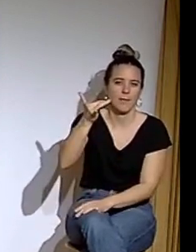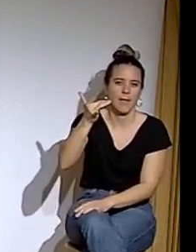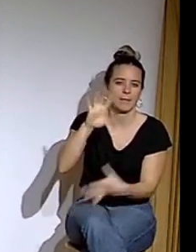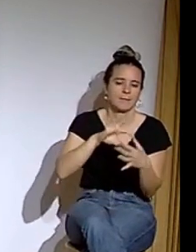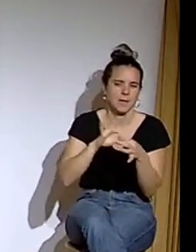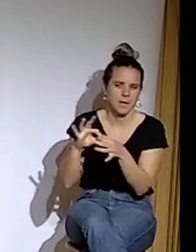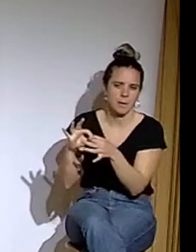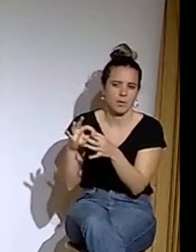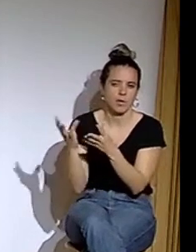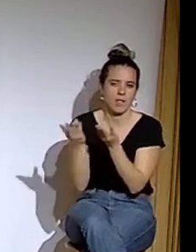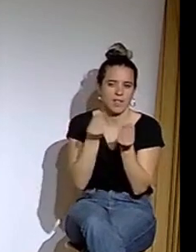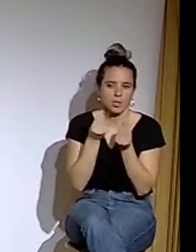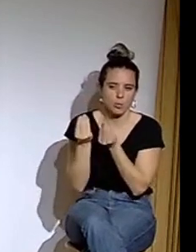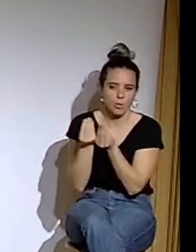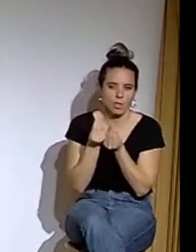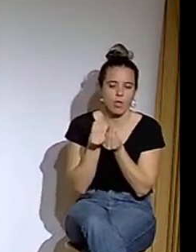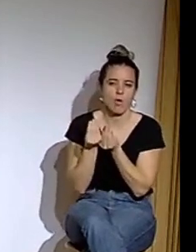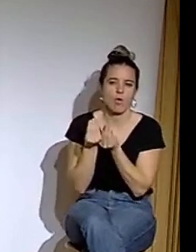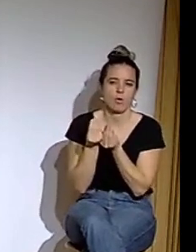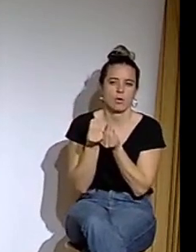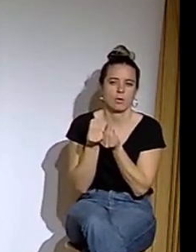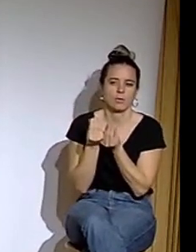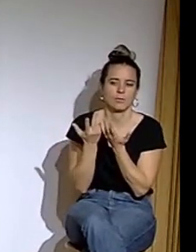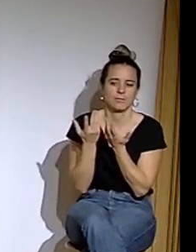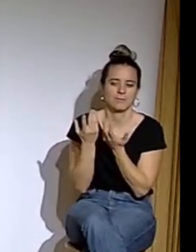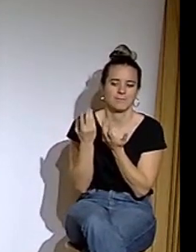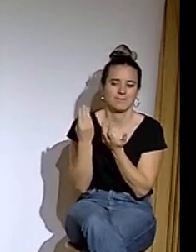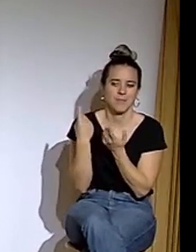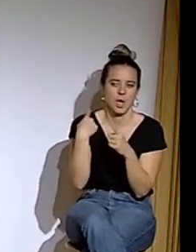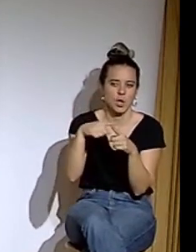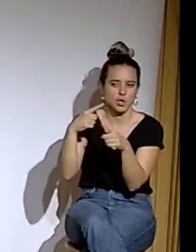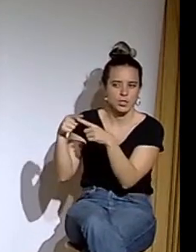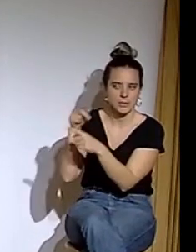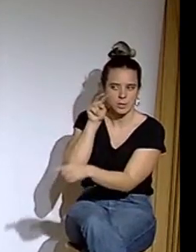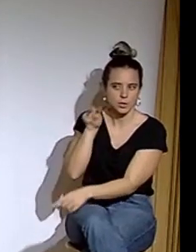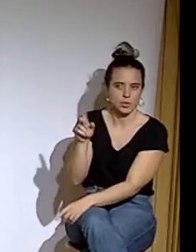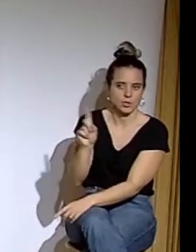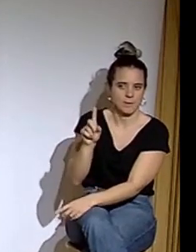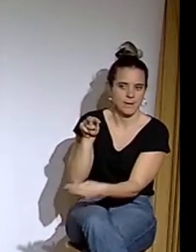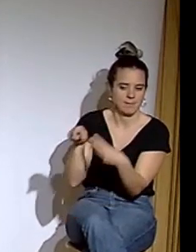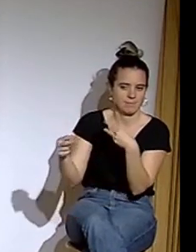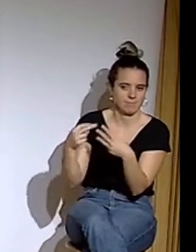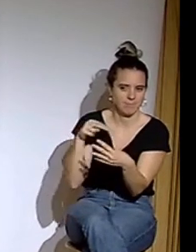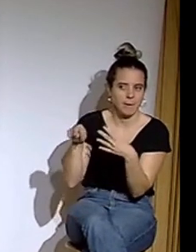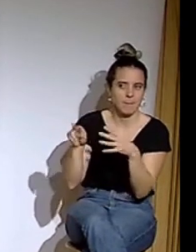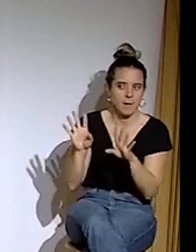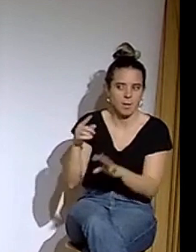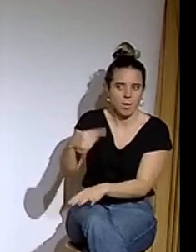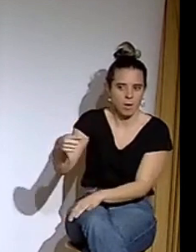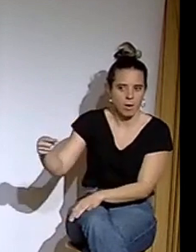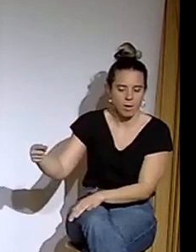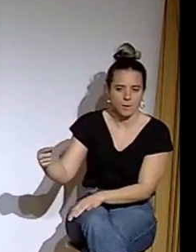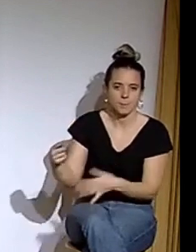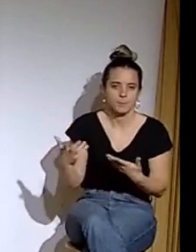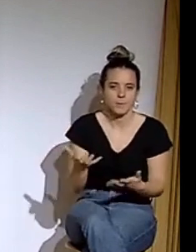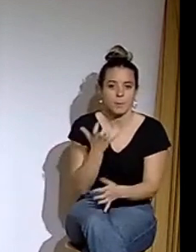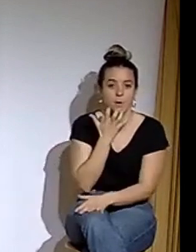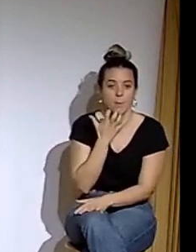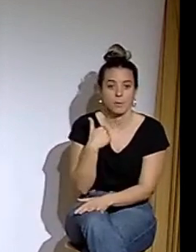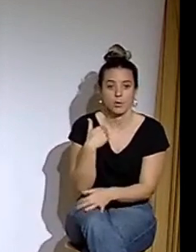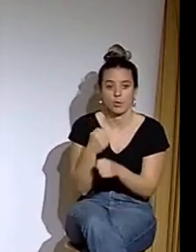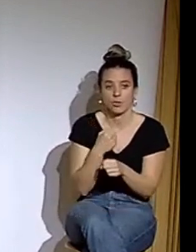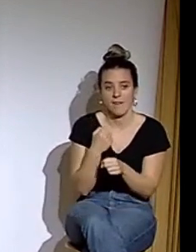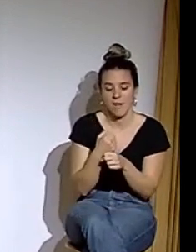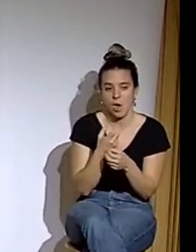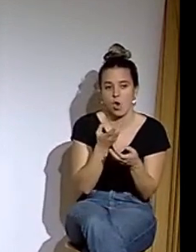con la intuición con lo invisible pero que está ahí Y yo por ejemplo cuando trabajo el collage